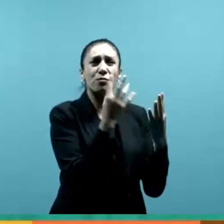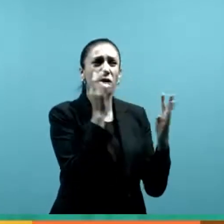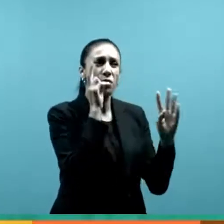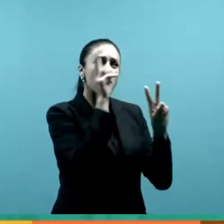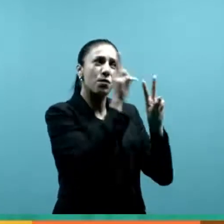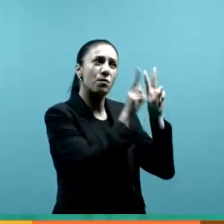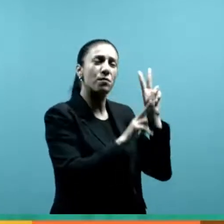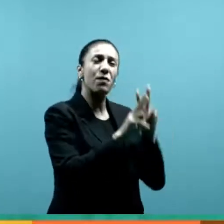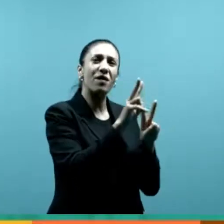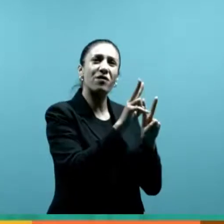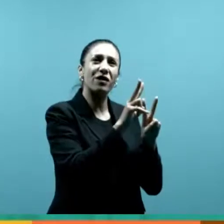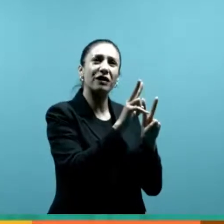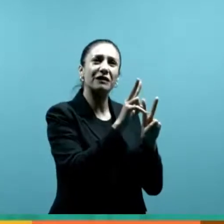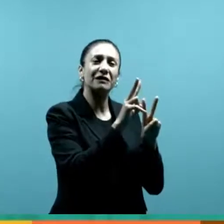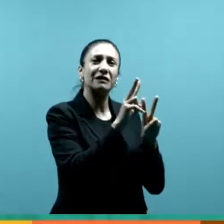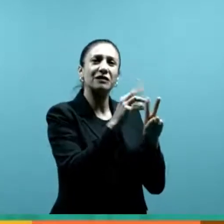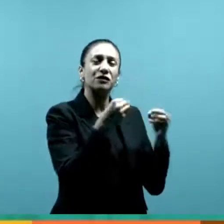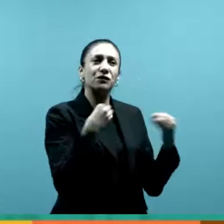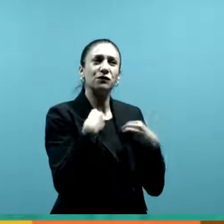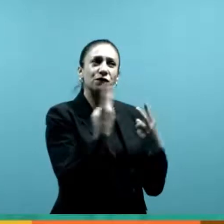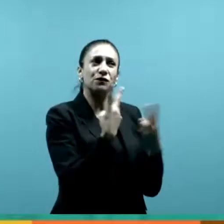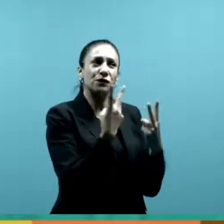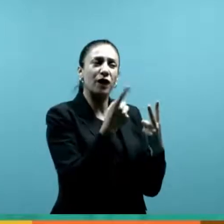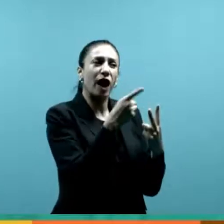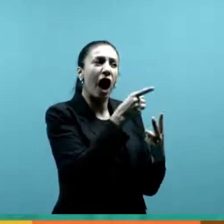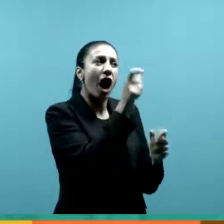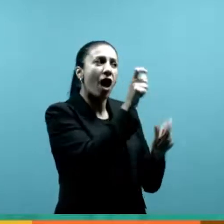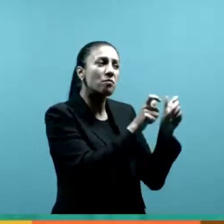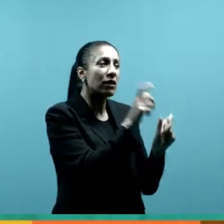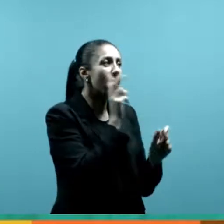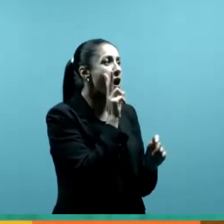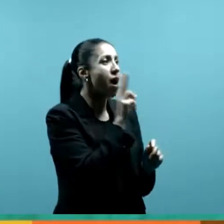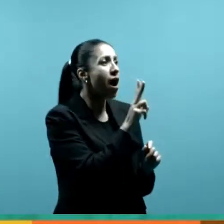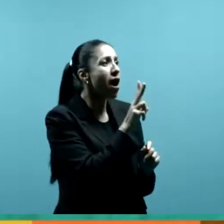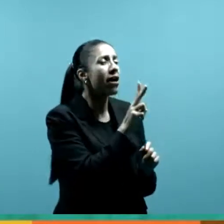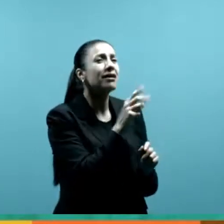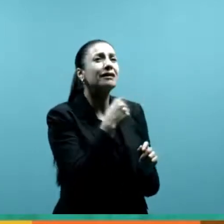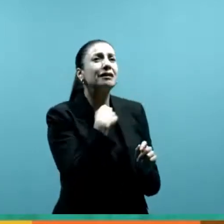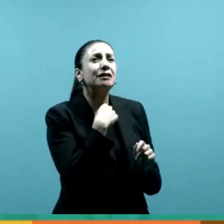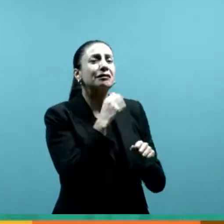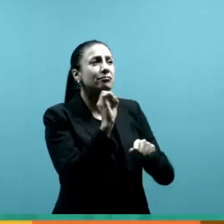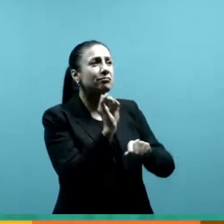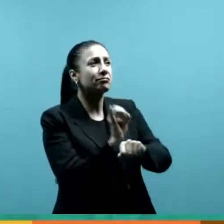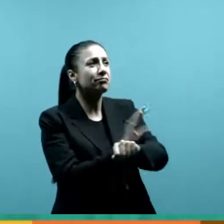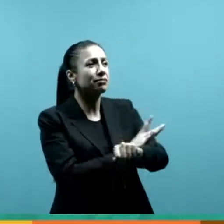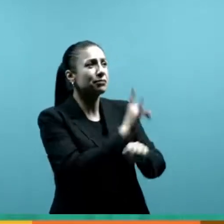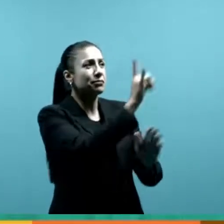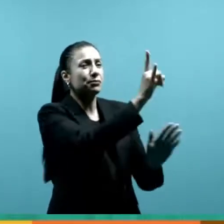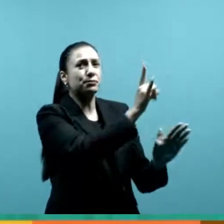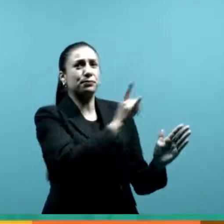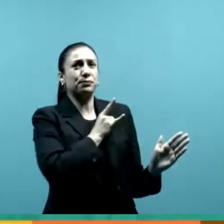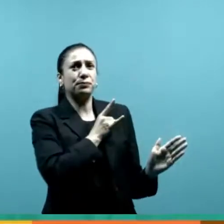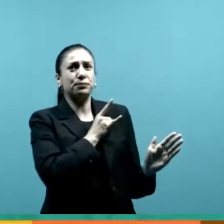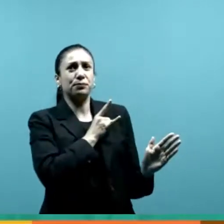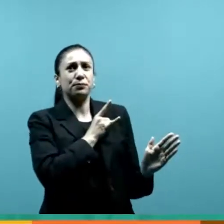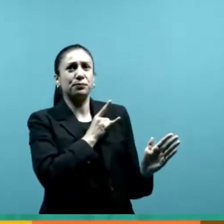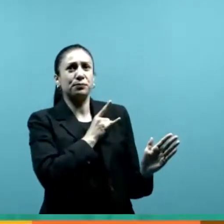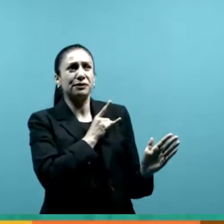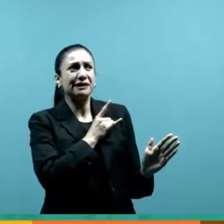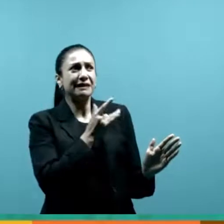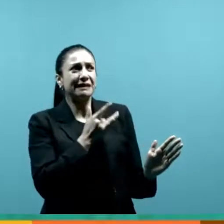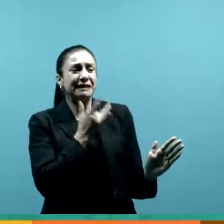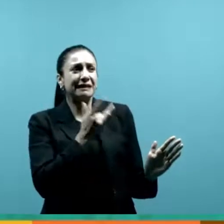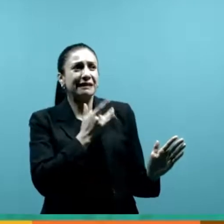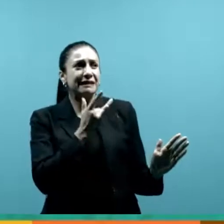la perspectiva de un individuo. Podemos pasar por los sentimientos que ellos sintieron en ese momento. Esas